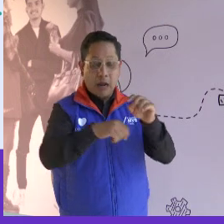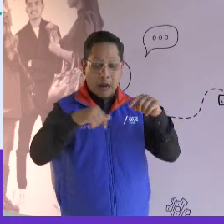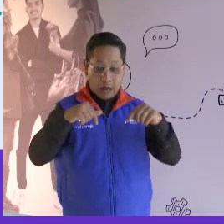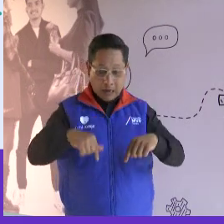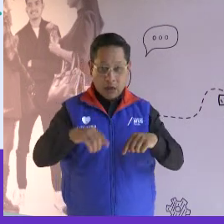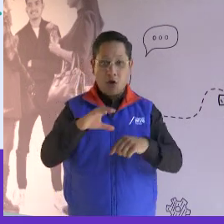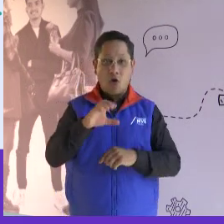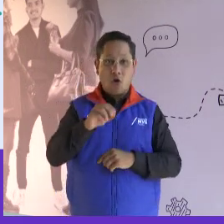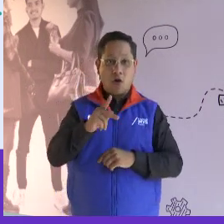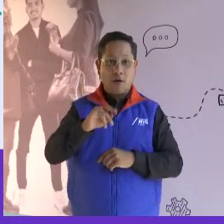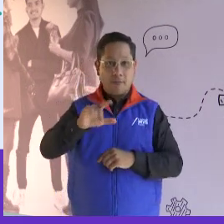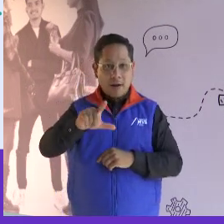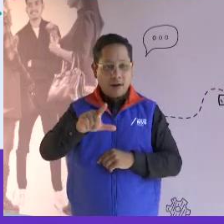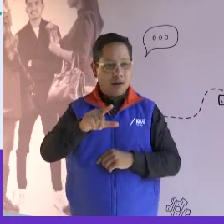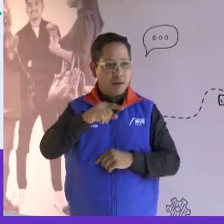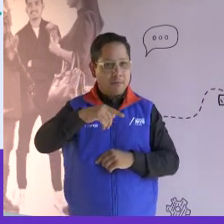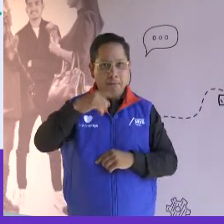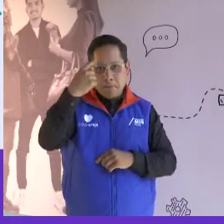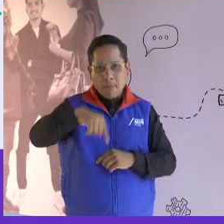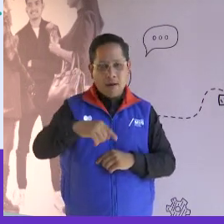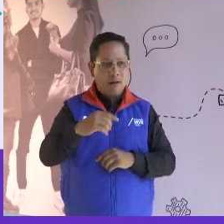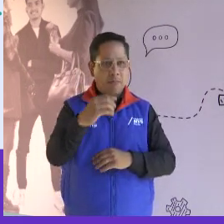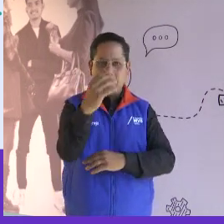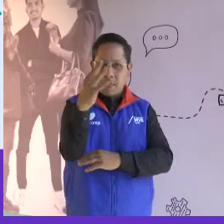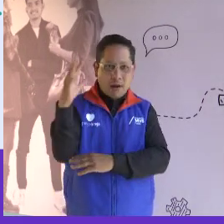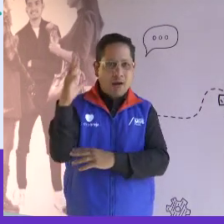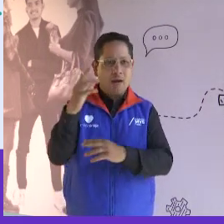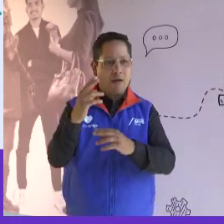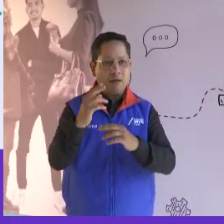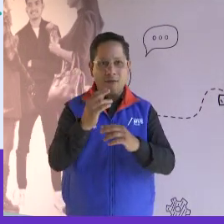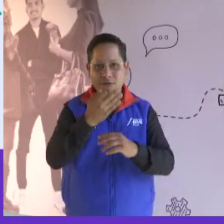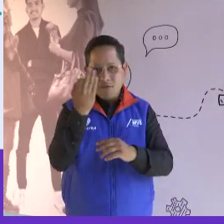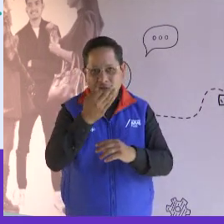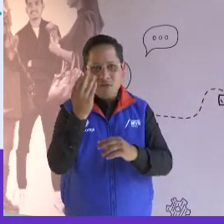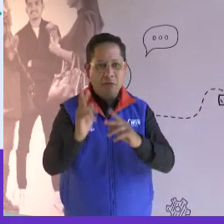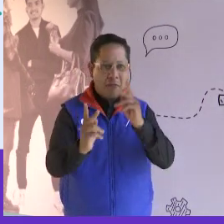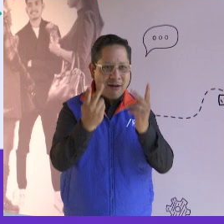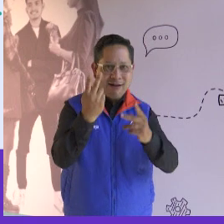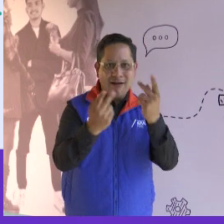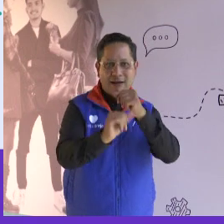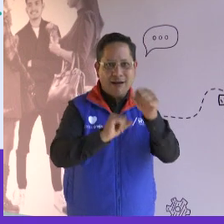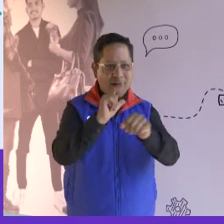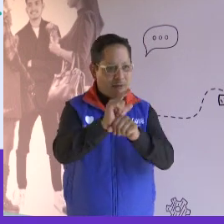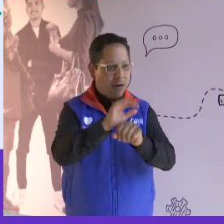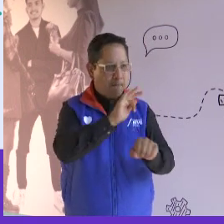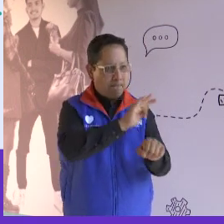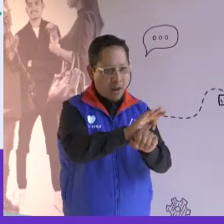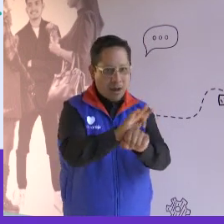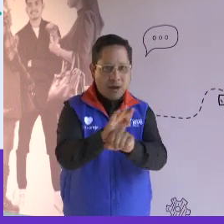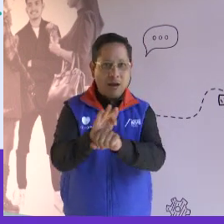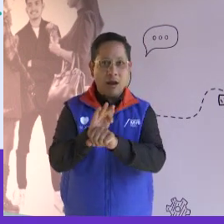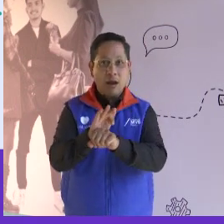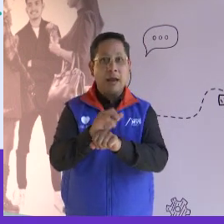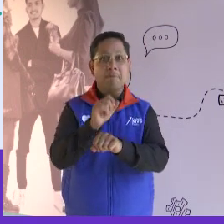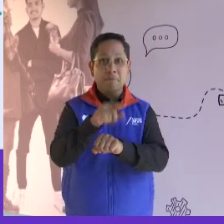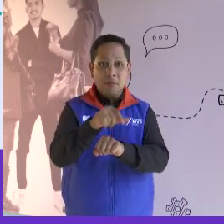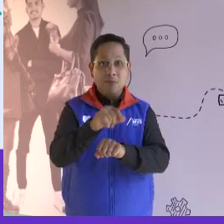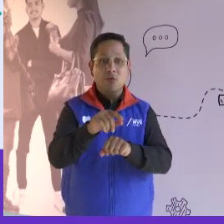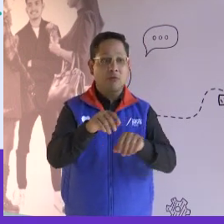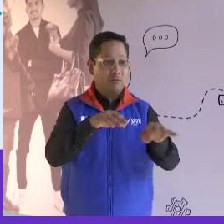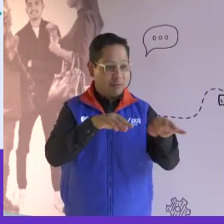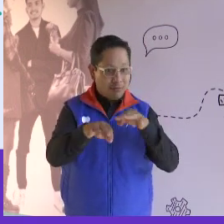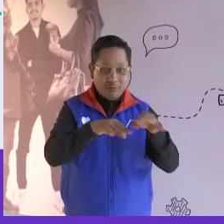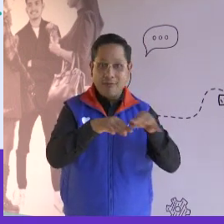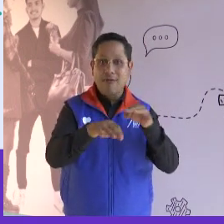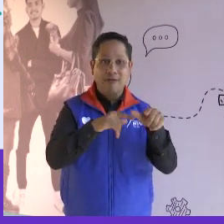la diversidad biológica, ¿no? Para que la gente pues comprenda un poquito más y sirva para la comunidad, genere empleos al final. Uh-huh.